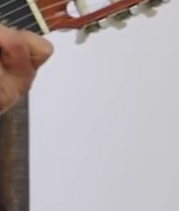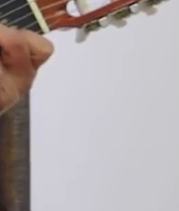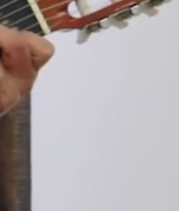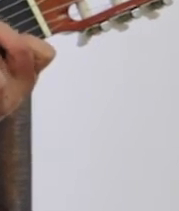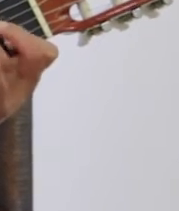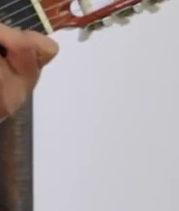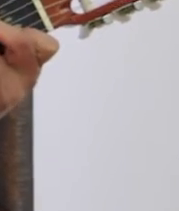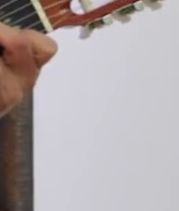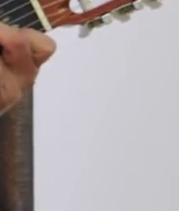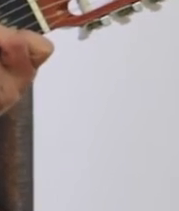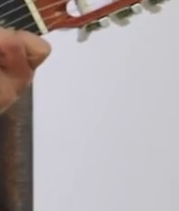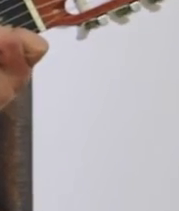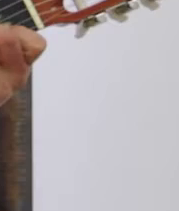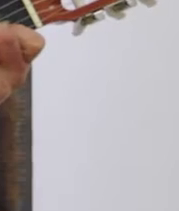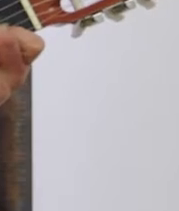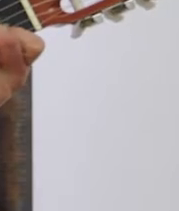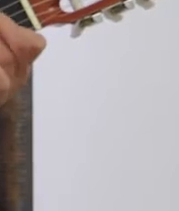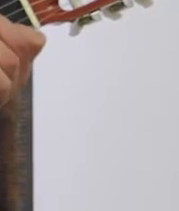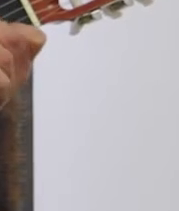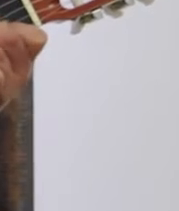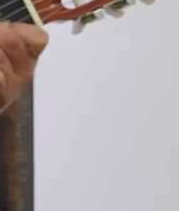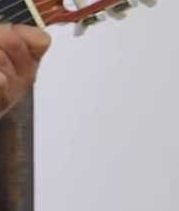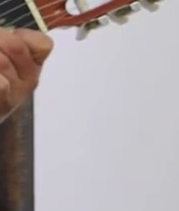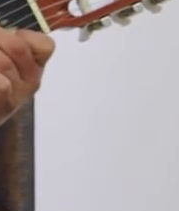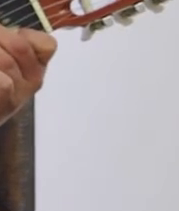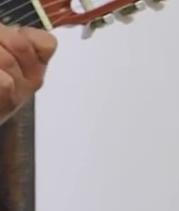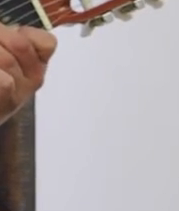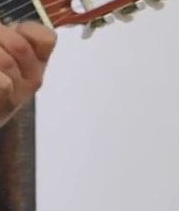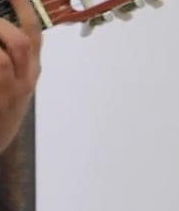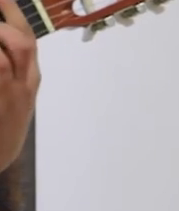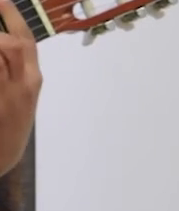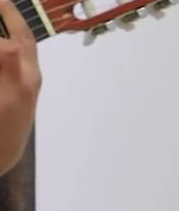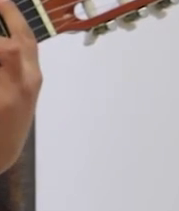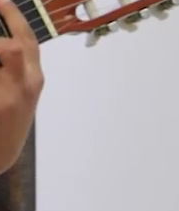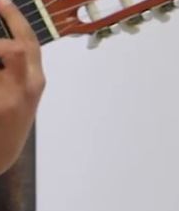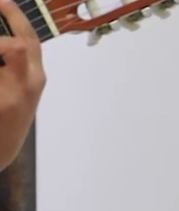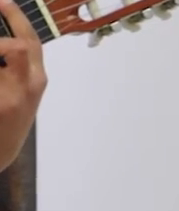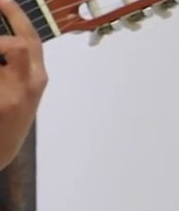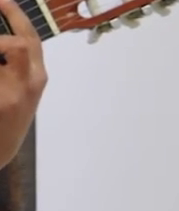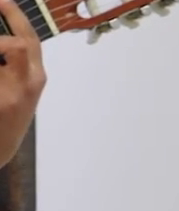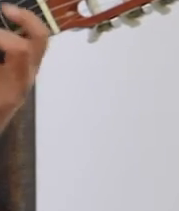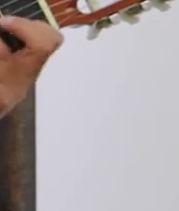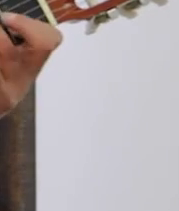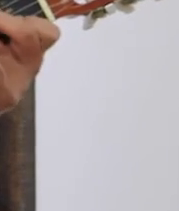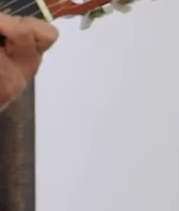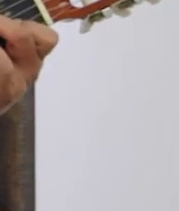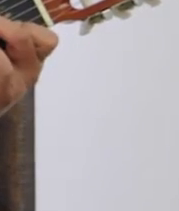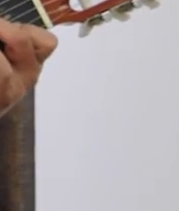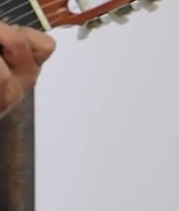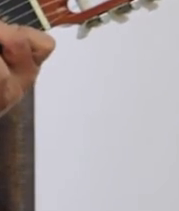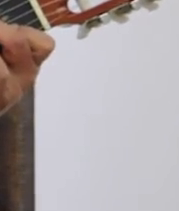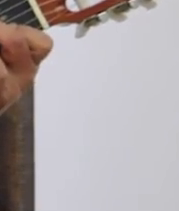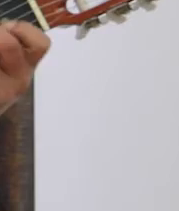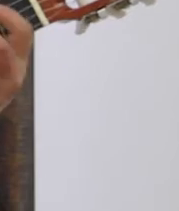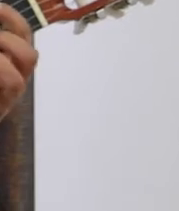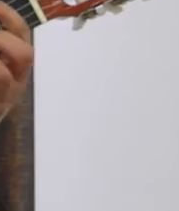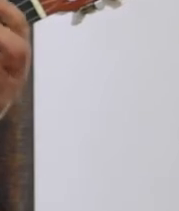justicia, y todo lo demás se os dará